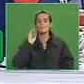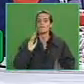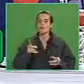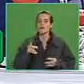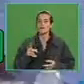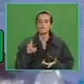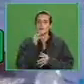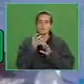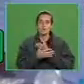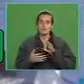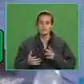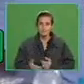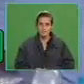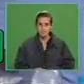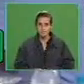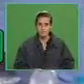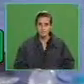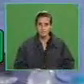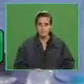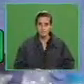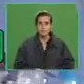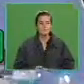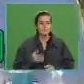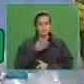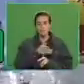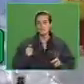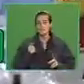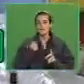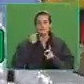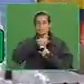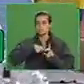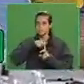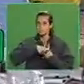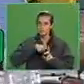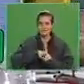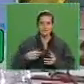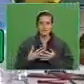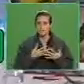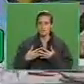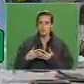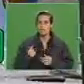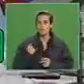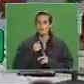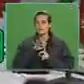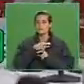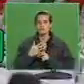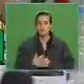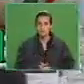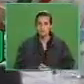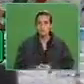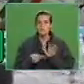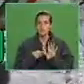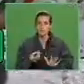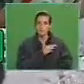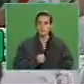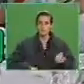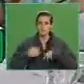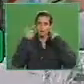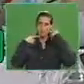tiene problema. Eso va a las batallas que tenga que ir, en las circunstancias que tenga que ir. Lo demostró nuestro comandante